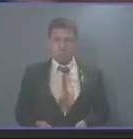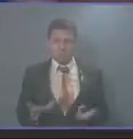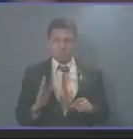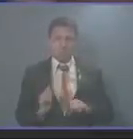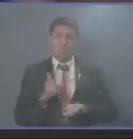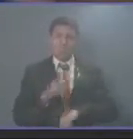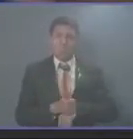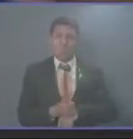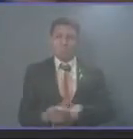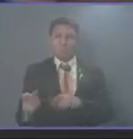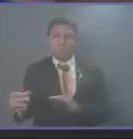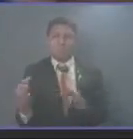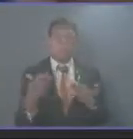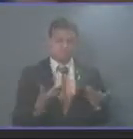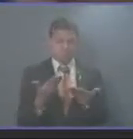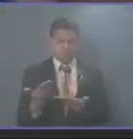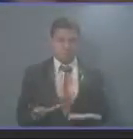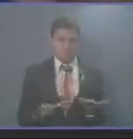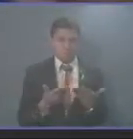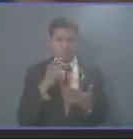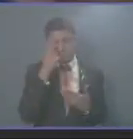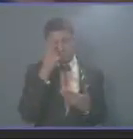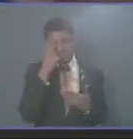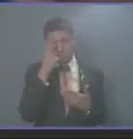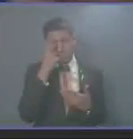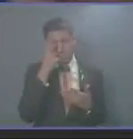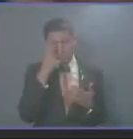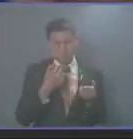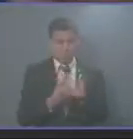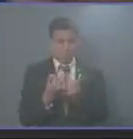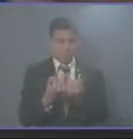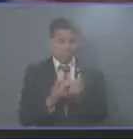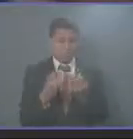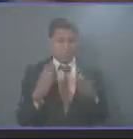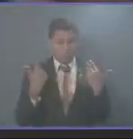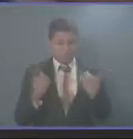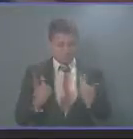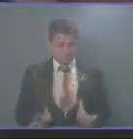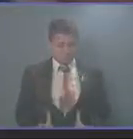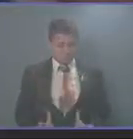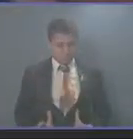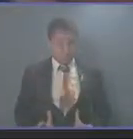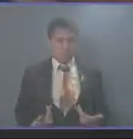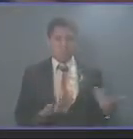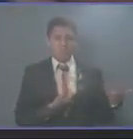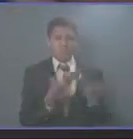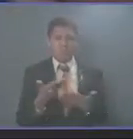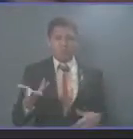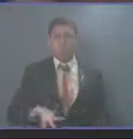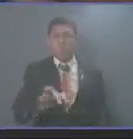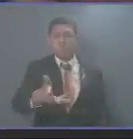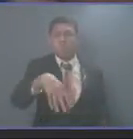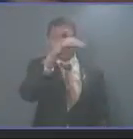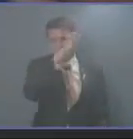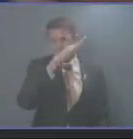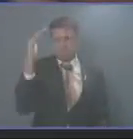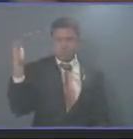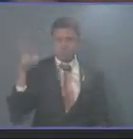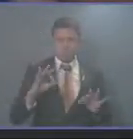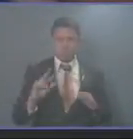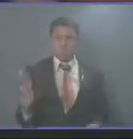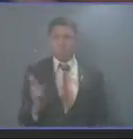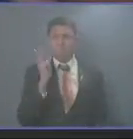establecida por servicios altruistas y humanitarios relevantes prestados a la nación. Romano